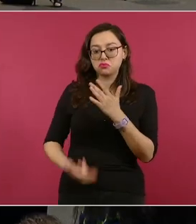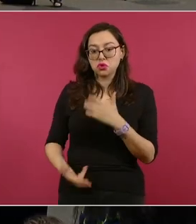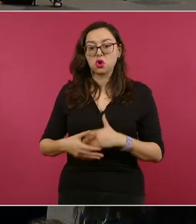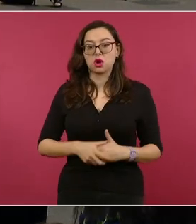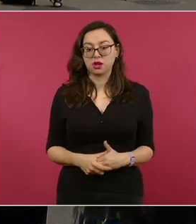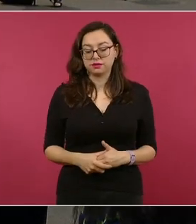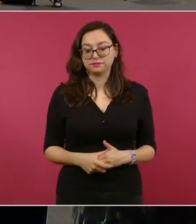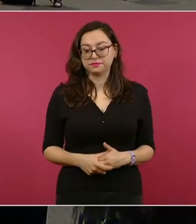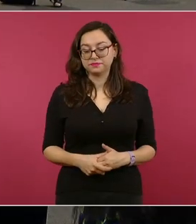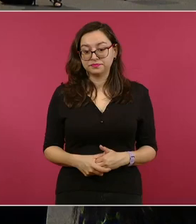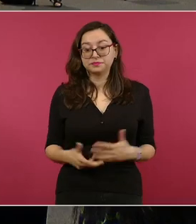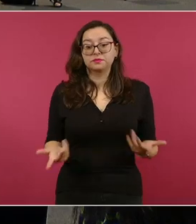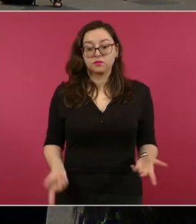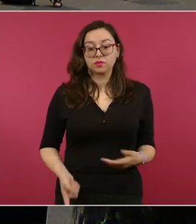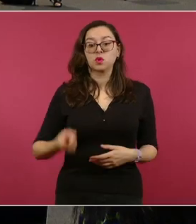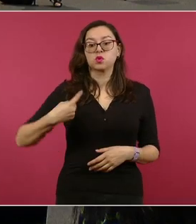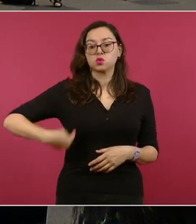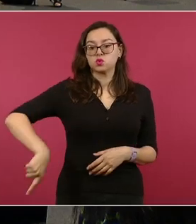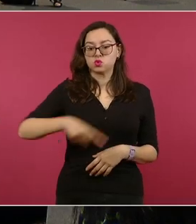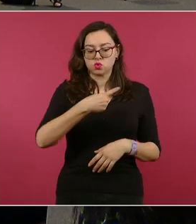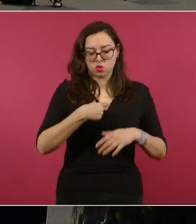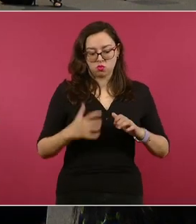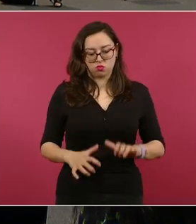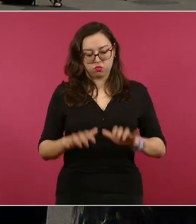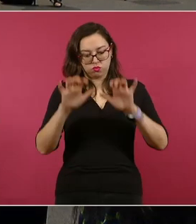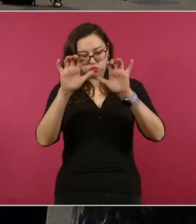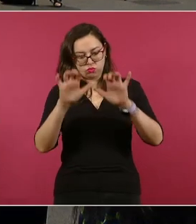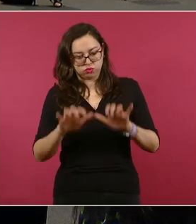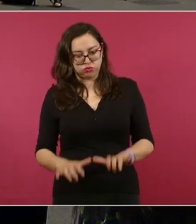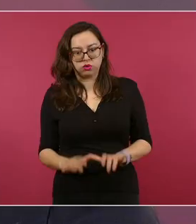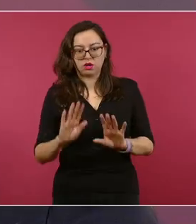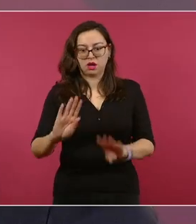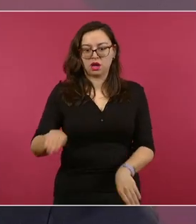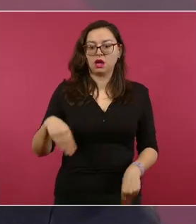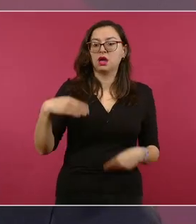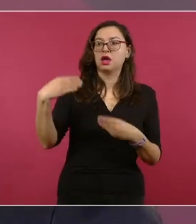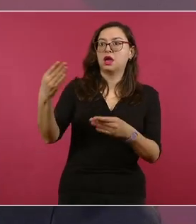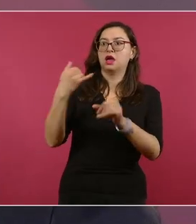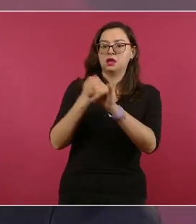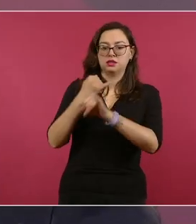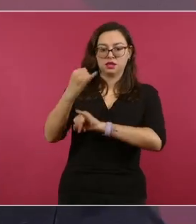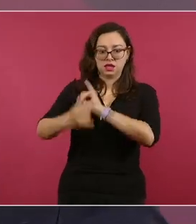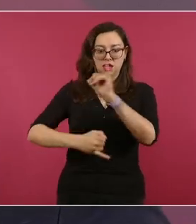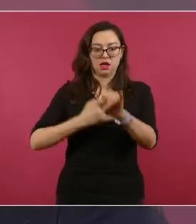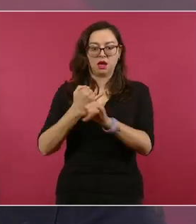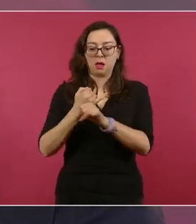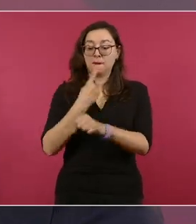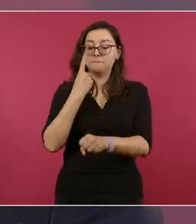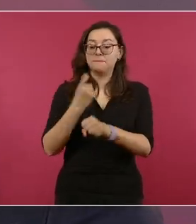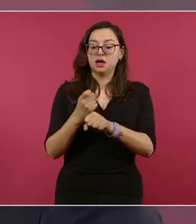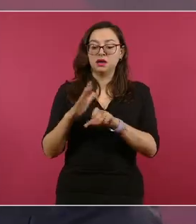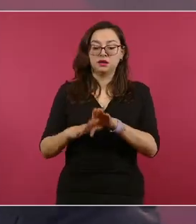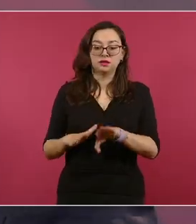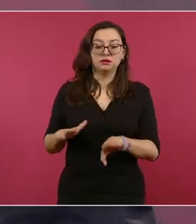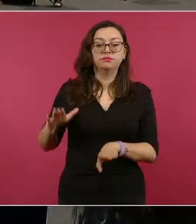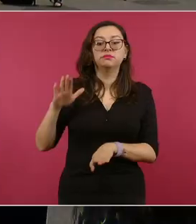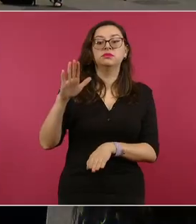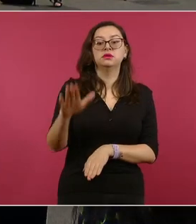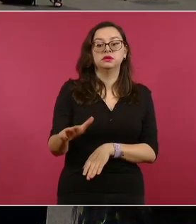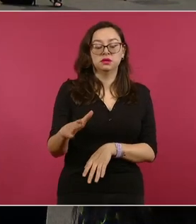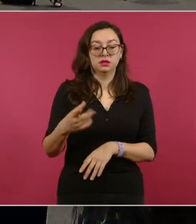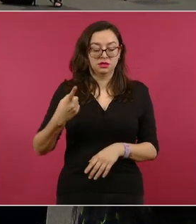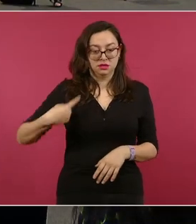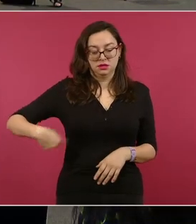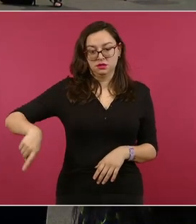que se presentó ya ante la Corte Internacional de Justicia es una primera etapa en la que se presentan los